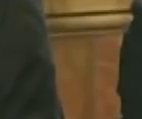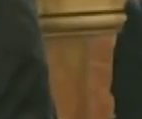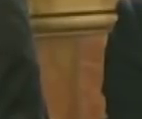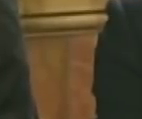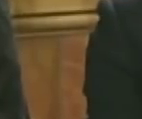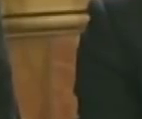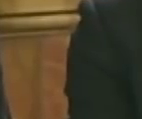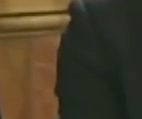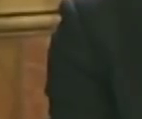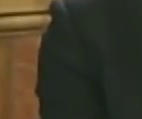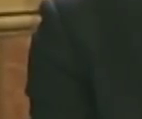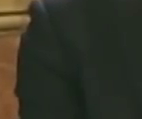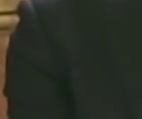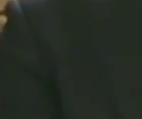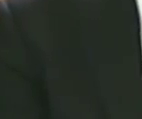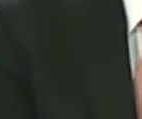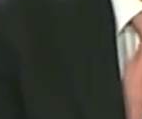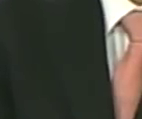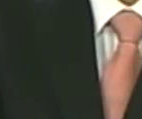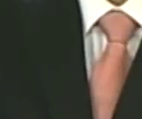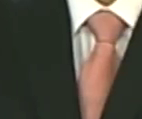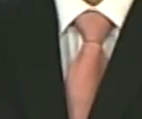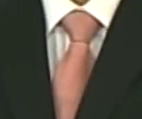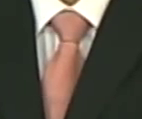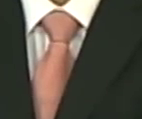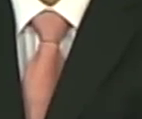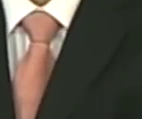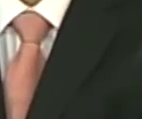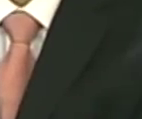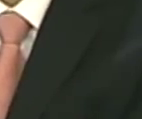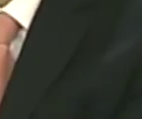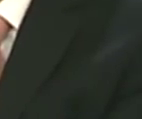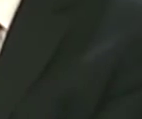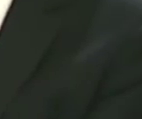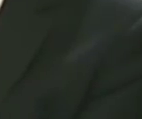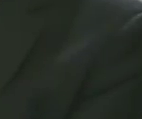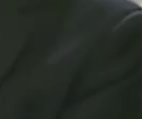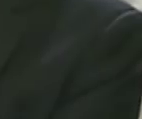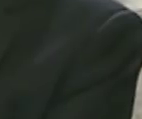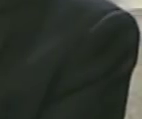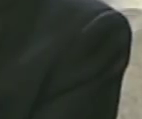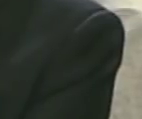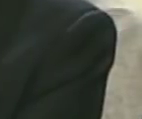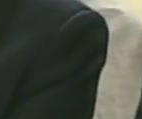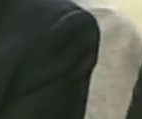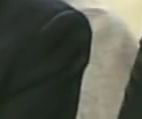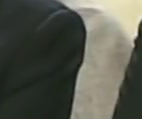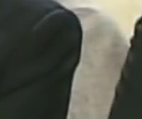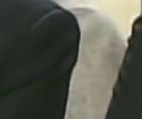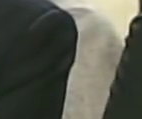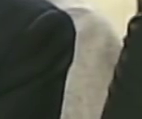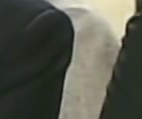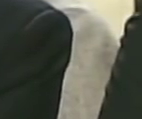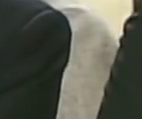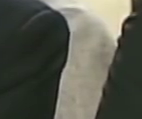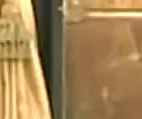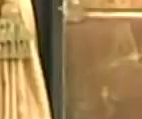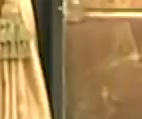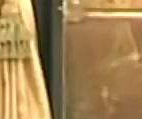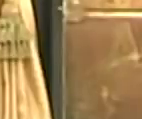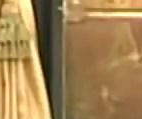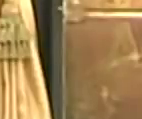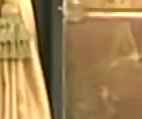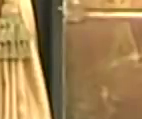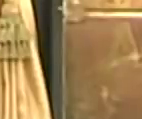los precios petroleros durante 3 años, 36 meses, a los niveles más bajos que jamás se hayan conocido en 100